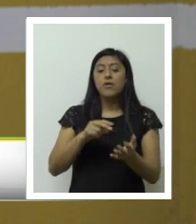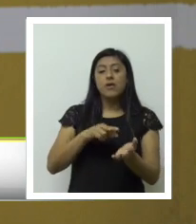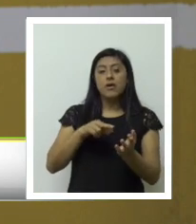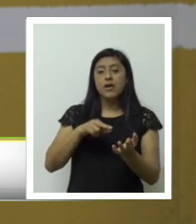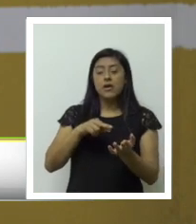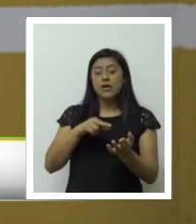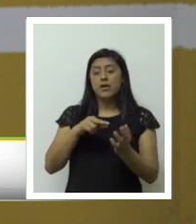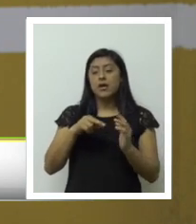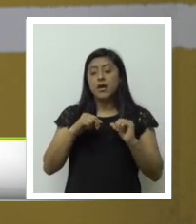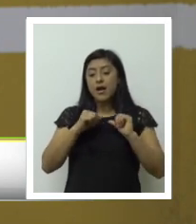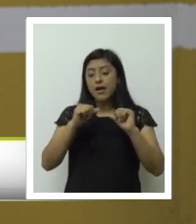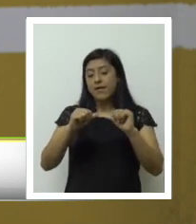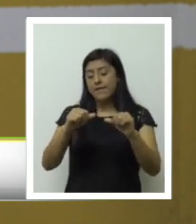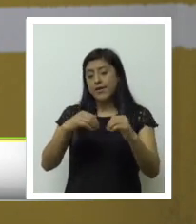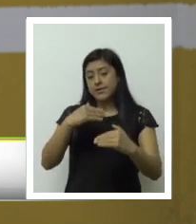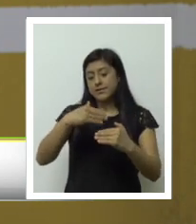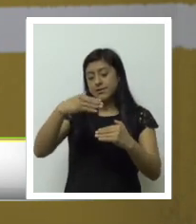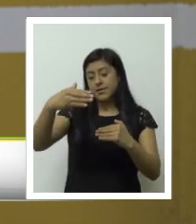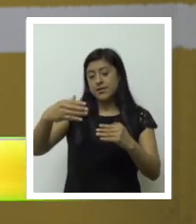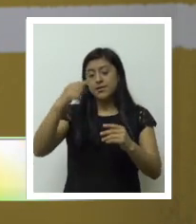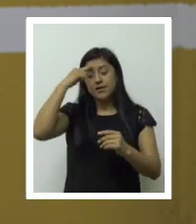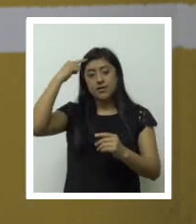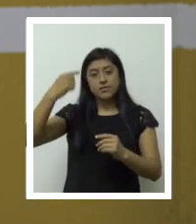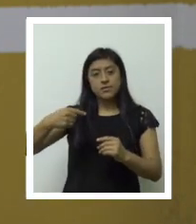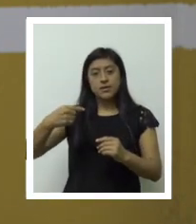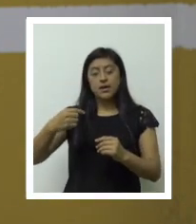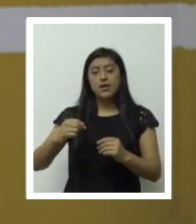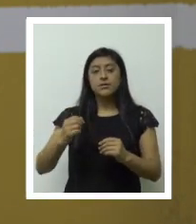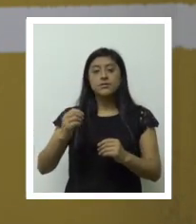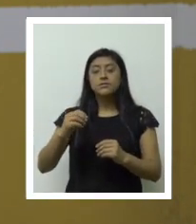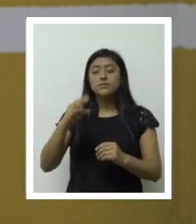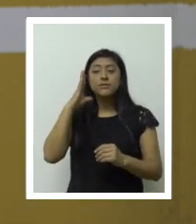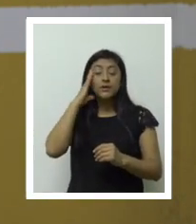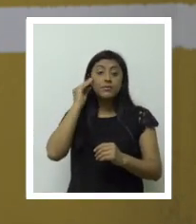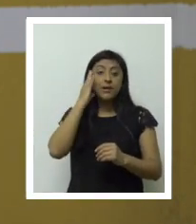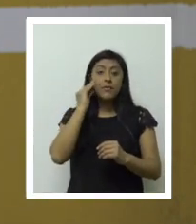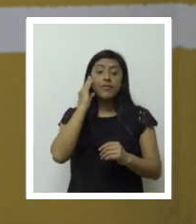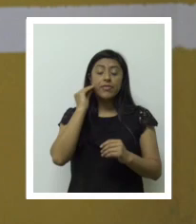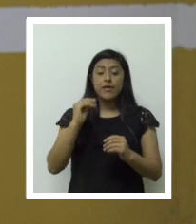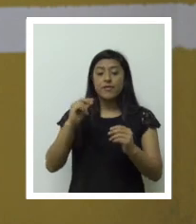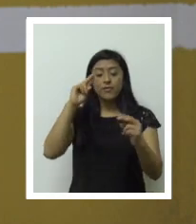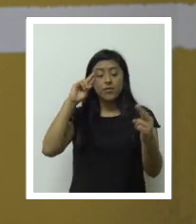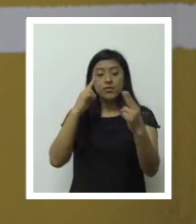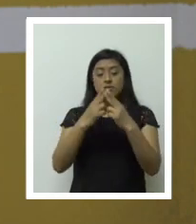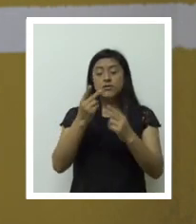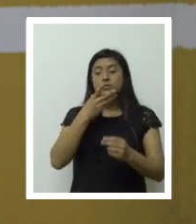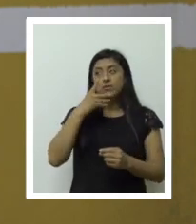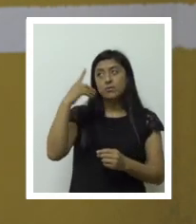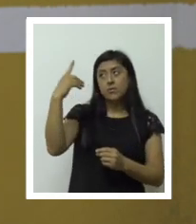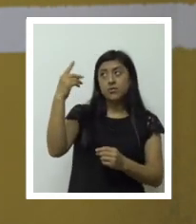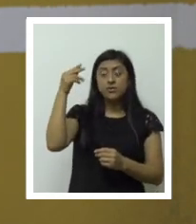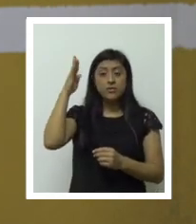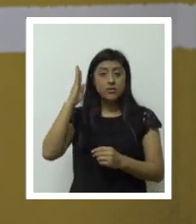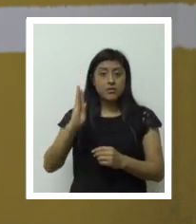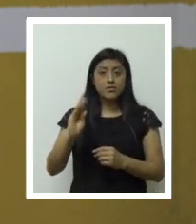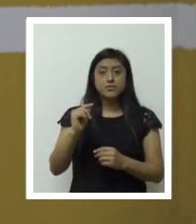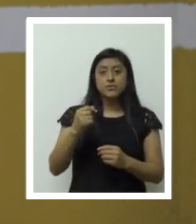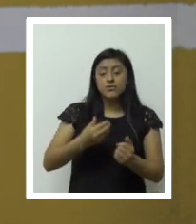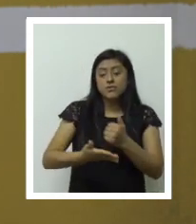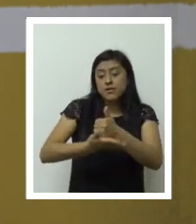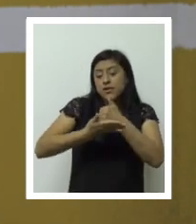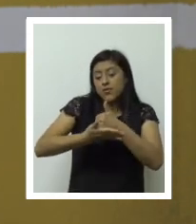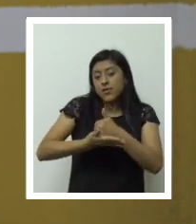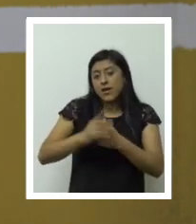vacíos, pero ahí poco a poco, con el caminar de los días, fuimos experimentando y haciendo las cosas, ¿verdad?, como Dios